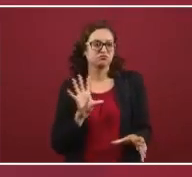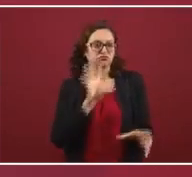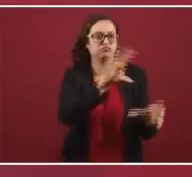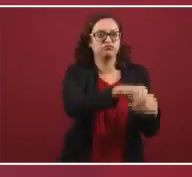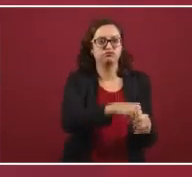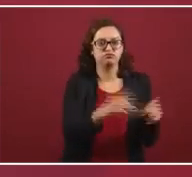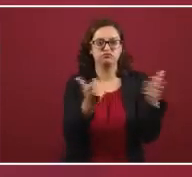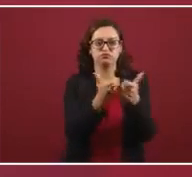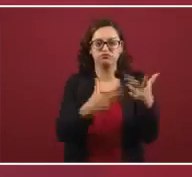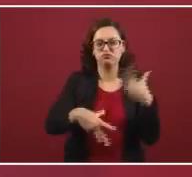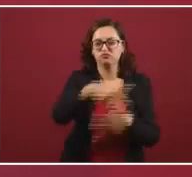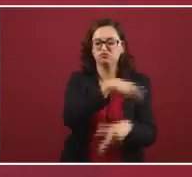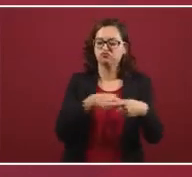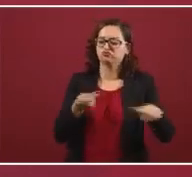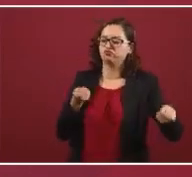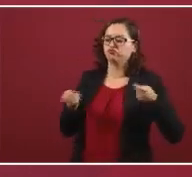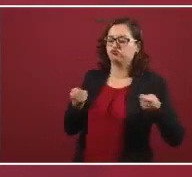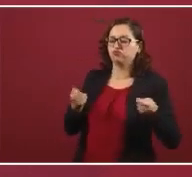o